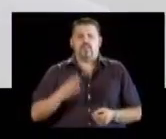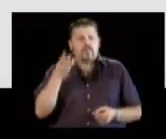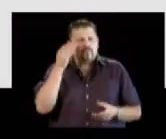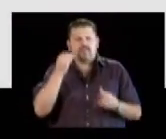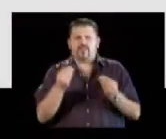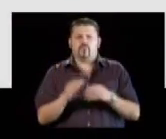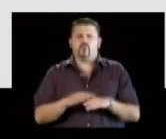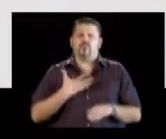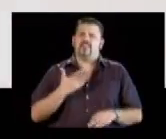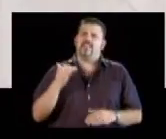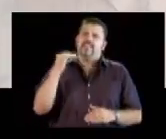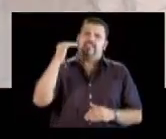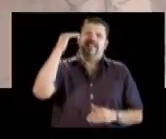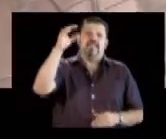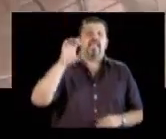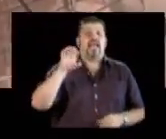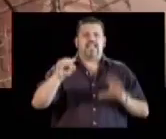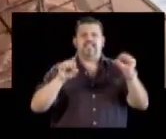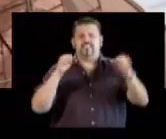los chicos.